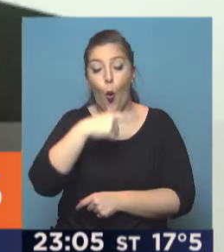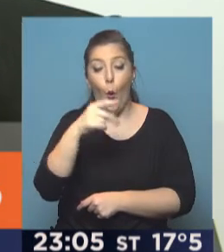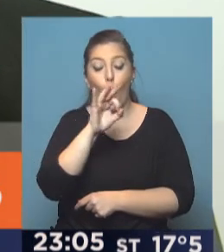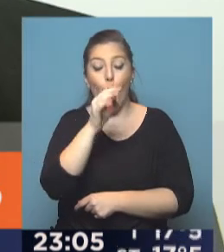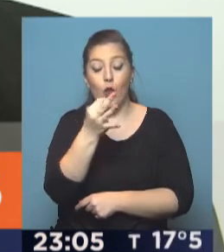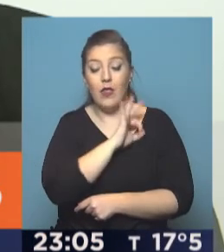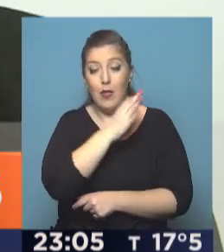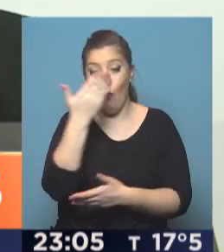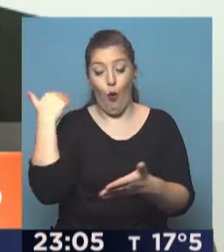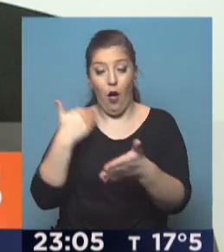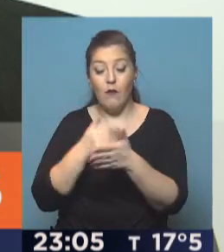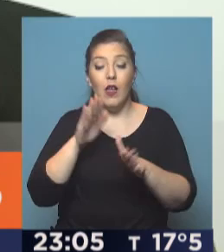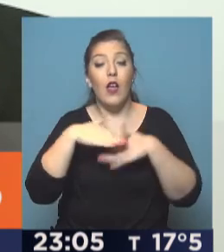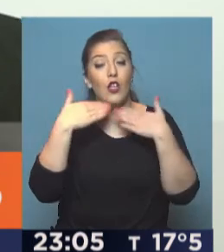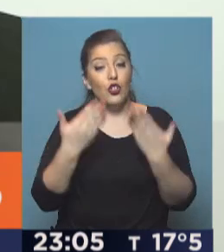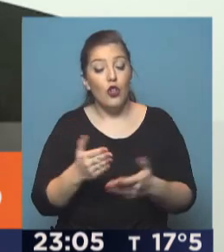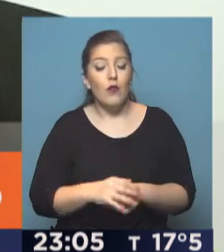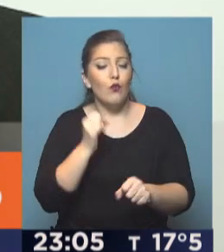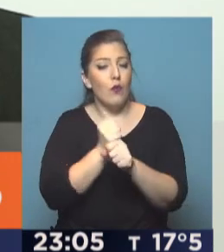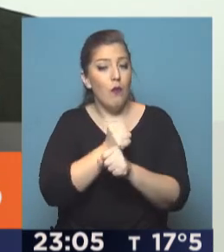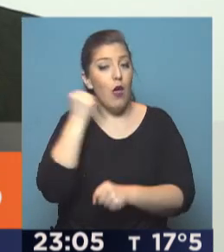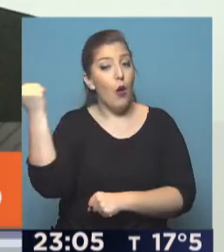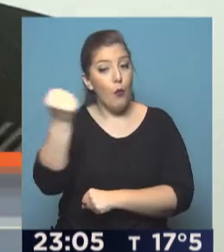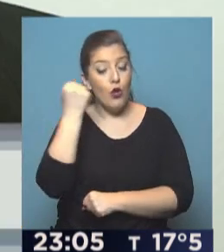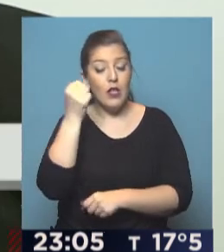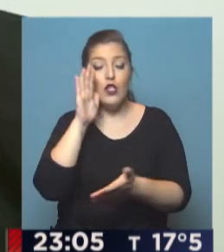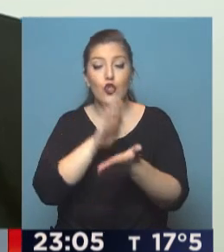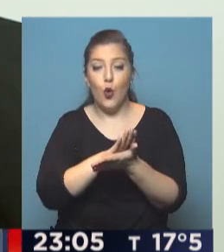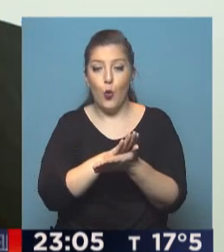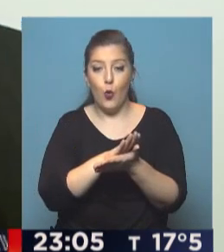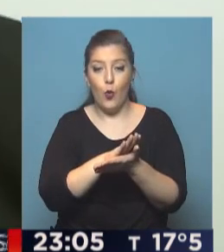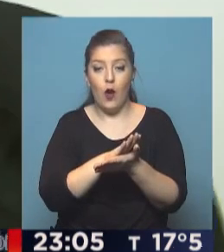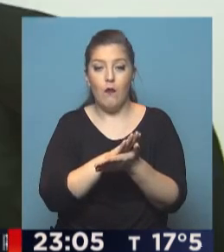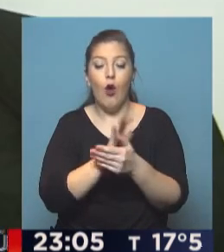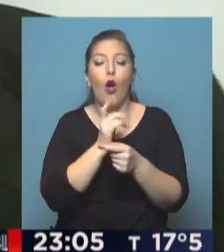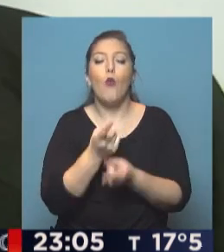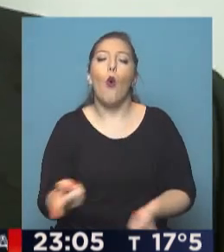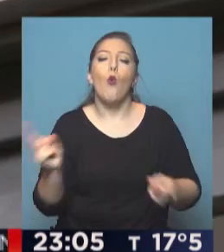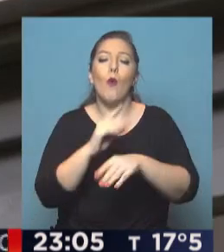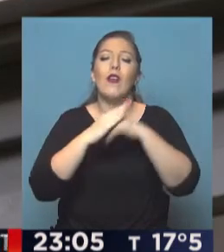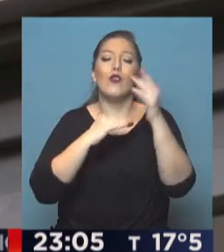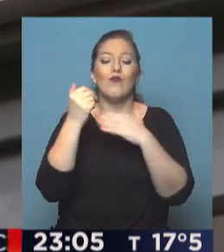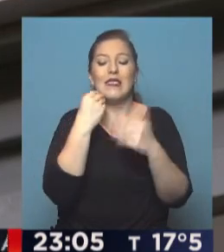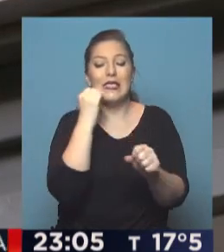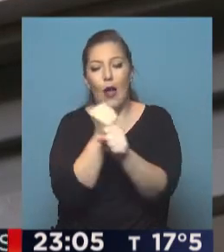año. Por lo tanto, hay una tarea importante desde el punto de vista de la reconstrucción del mercado laboral argentino, ¿no?